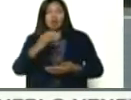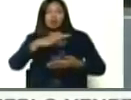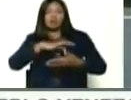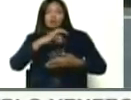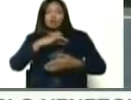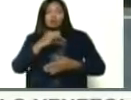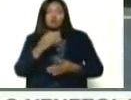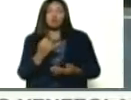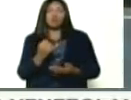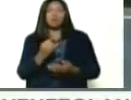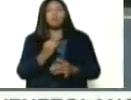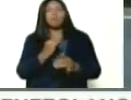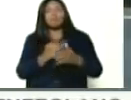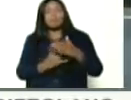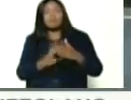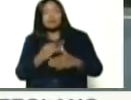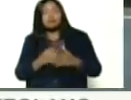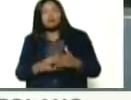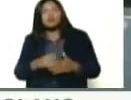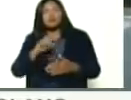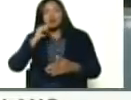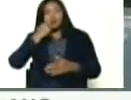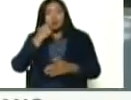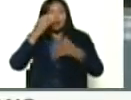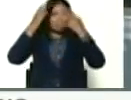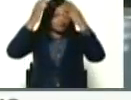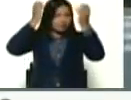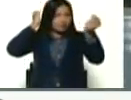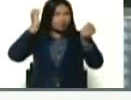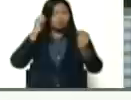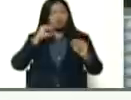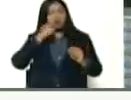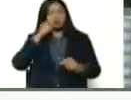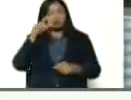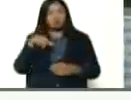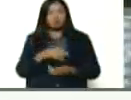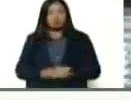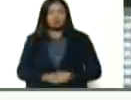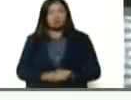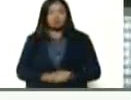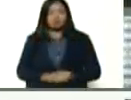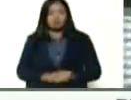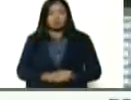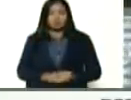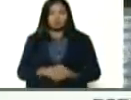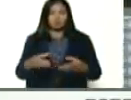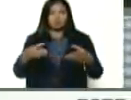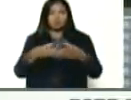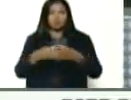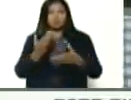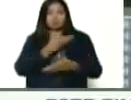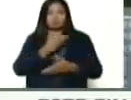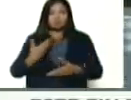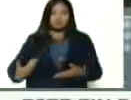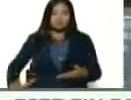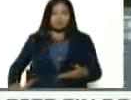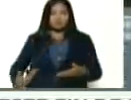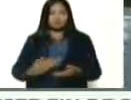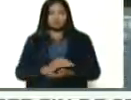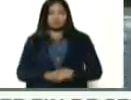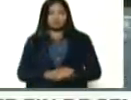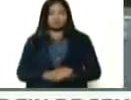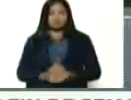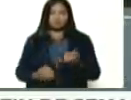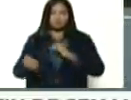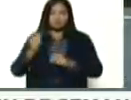al centro ramal ella al embajador ser yale y a la comisión presidencial contra el